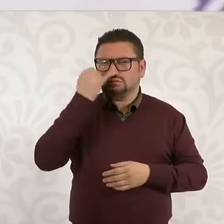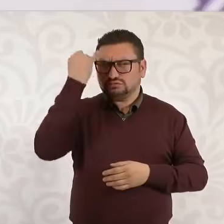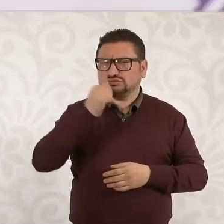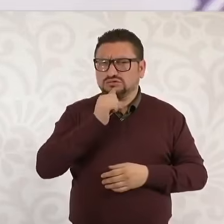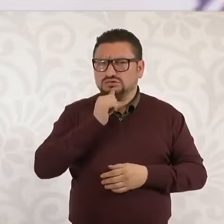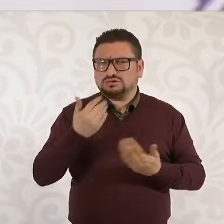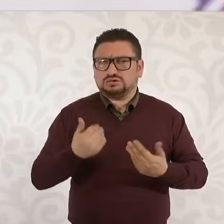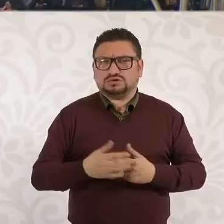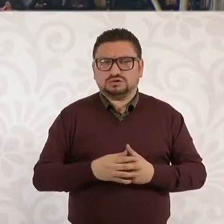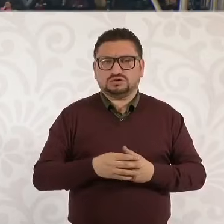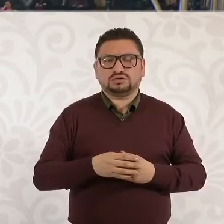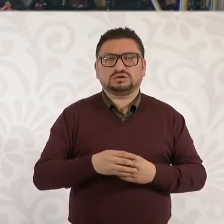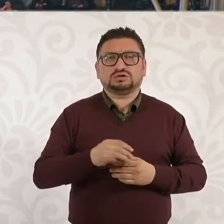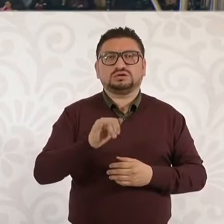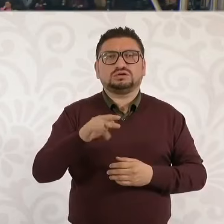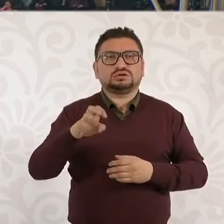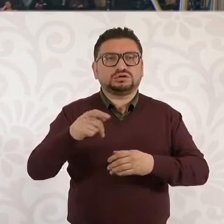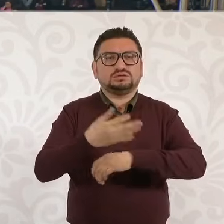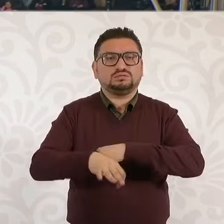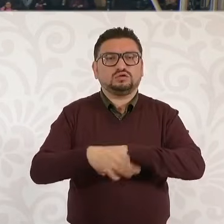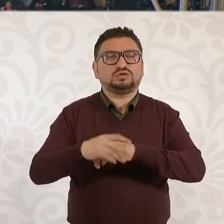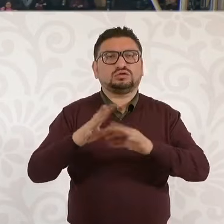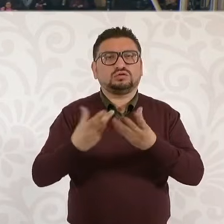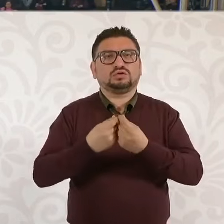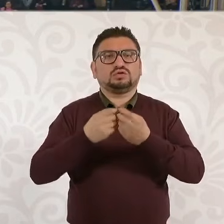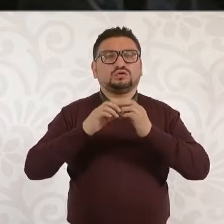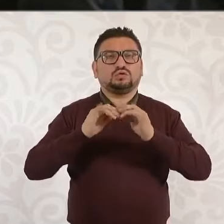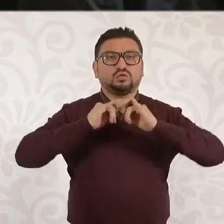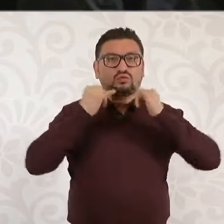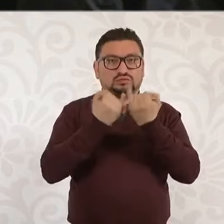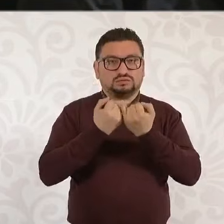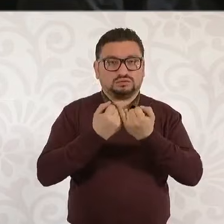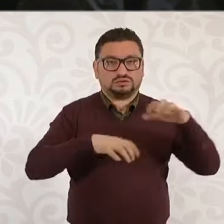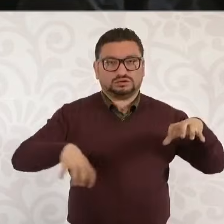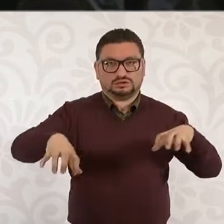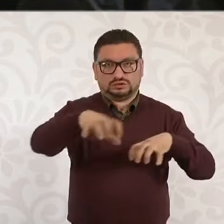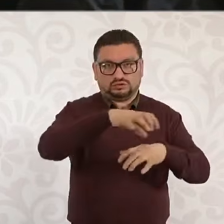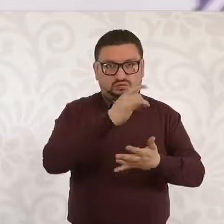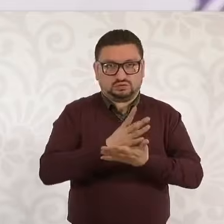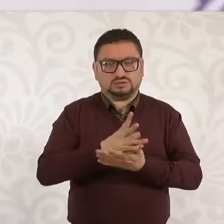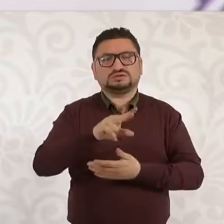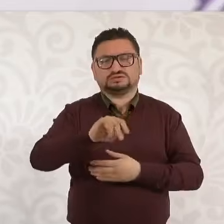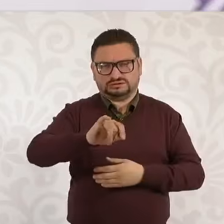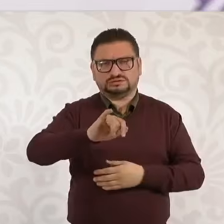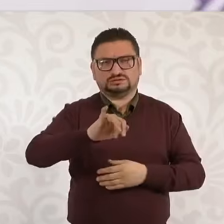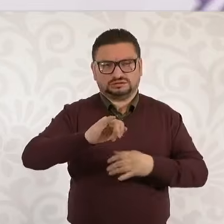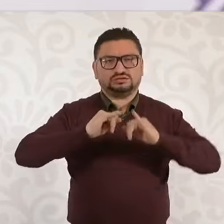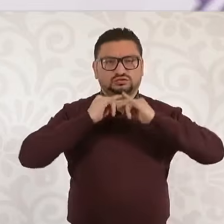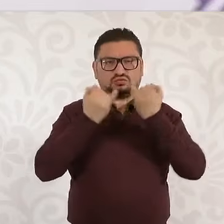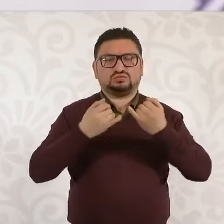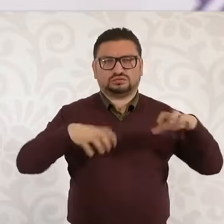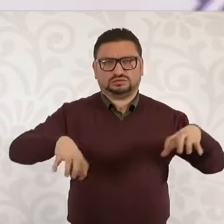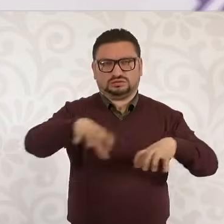temporales. ¿Órganos del INSS temporales? ¿No habrá solo juntas distritales? Ah, sí, juntas distritales, hay una